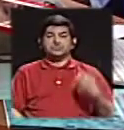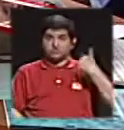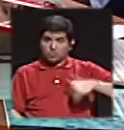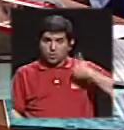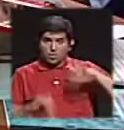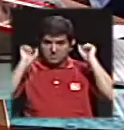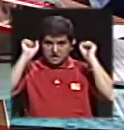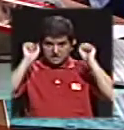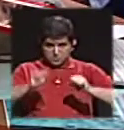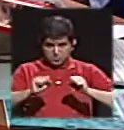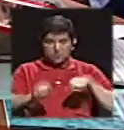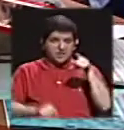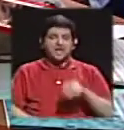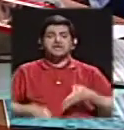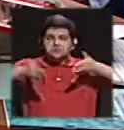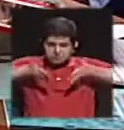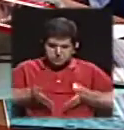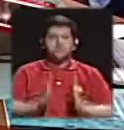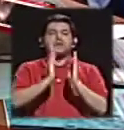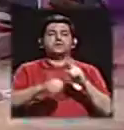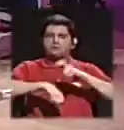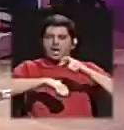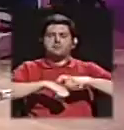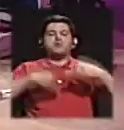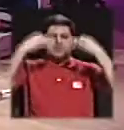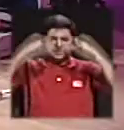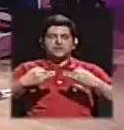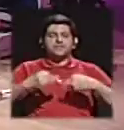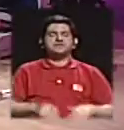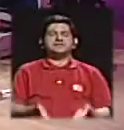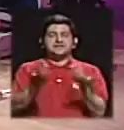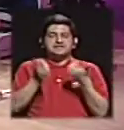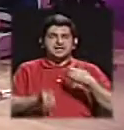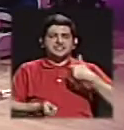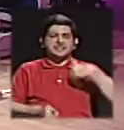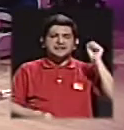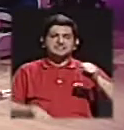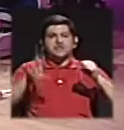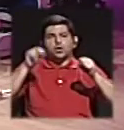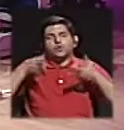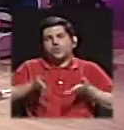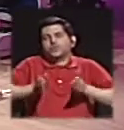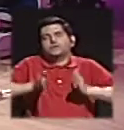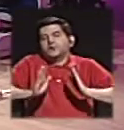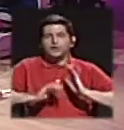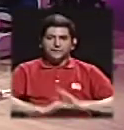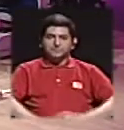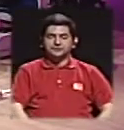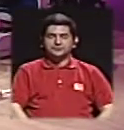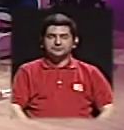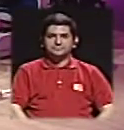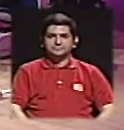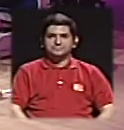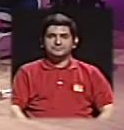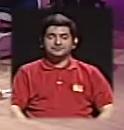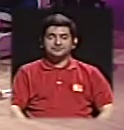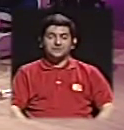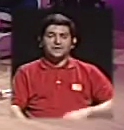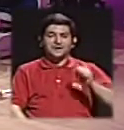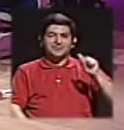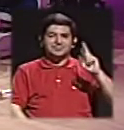hombres puedan parir, es cuando tendrán el derecho a decidir si quieren parir o no. Bueno, lógico. Arlín